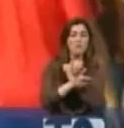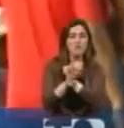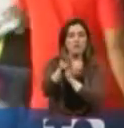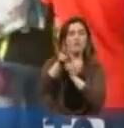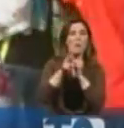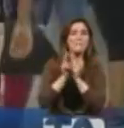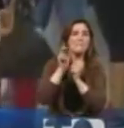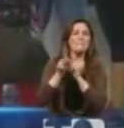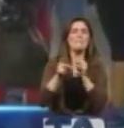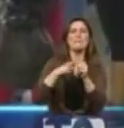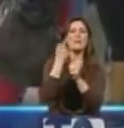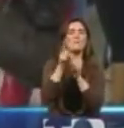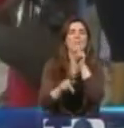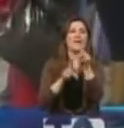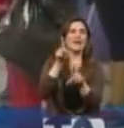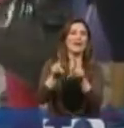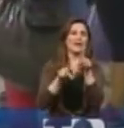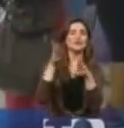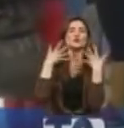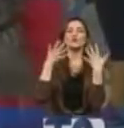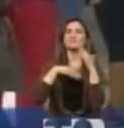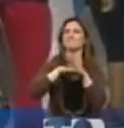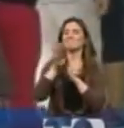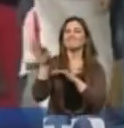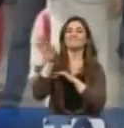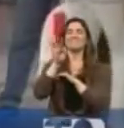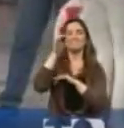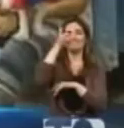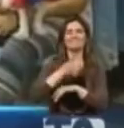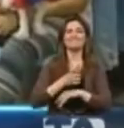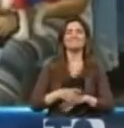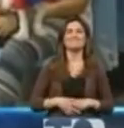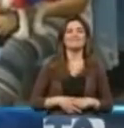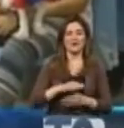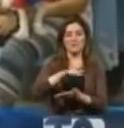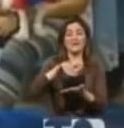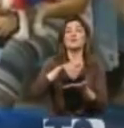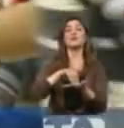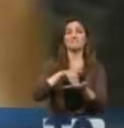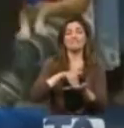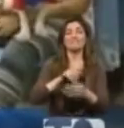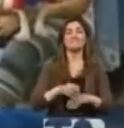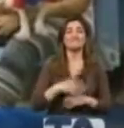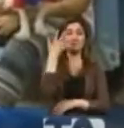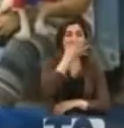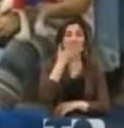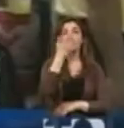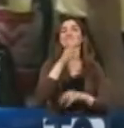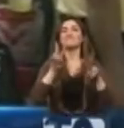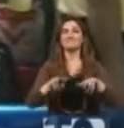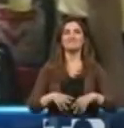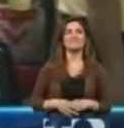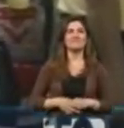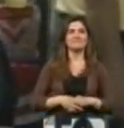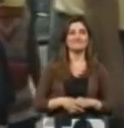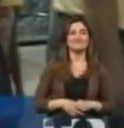las playas de Santa Elena, que son uno de los destinos más escogidos, también para Manabí, incluso para Esmeraldas.